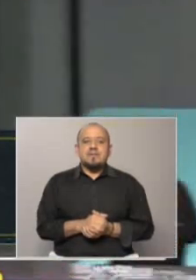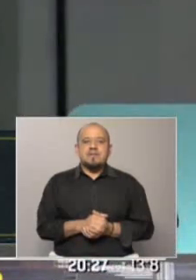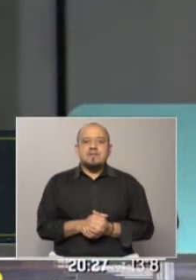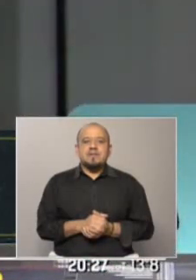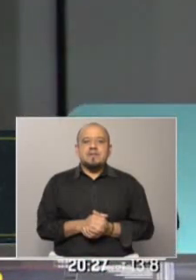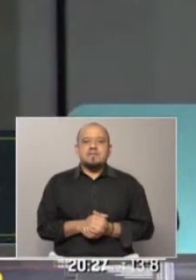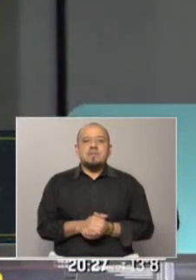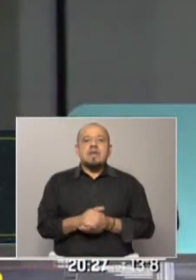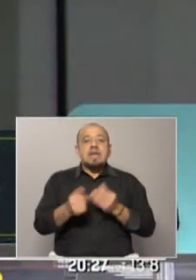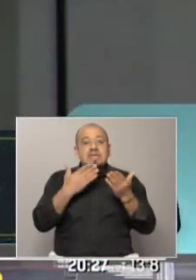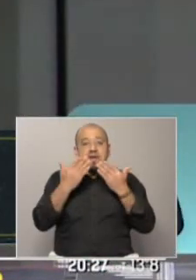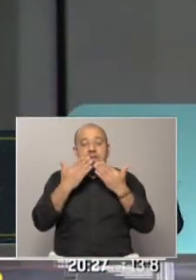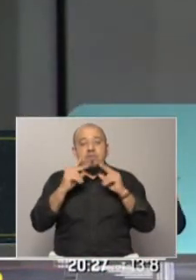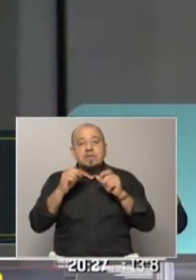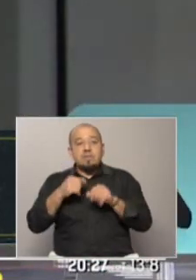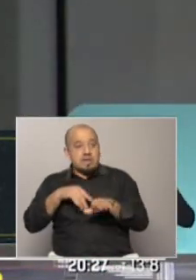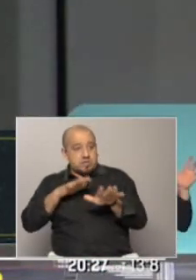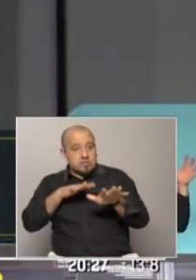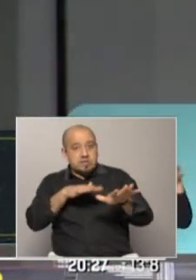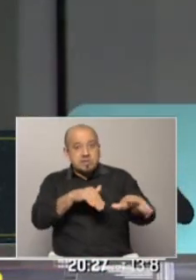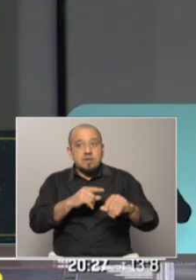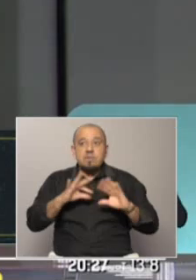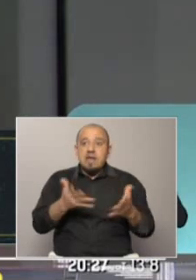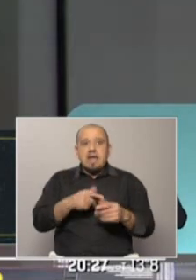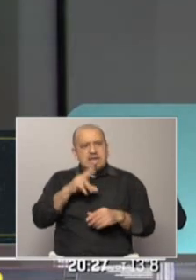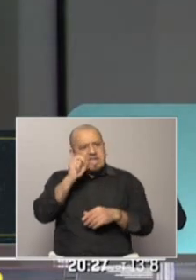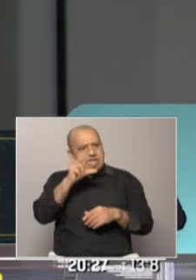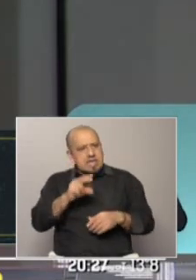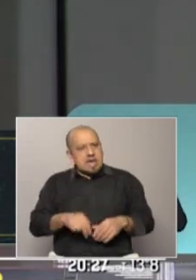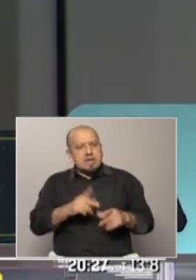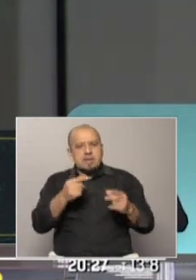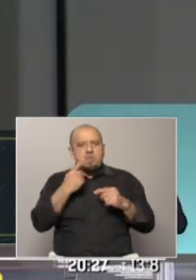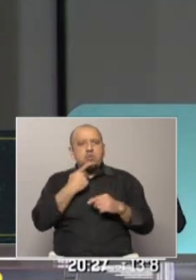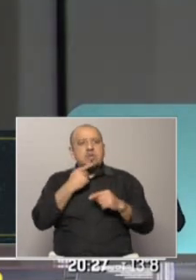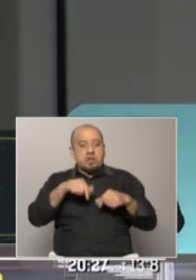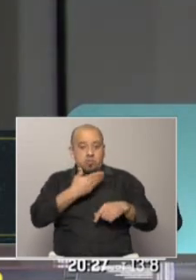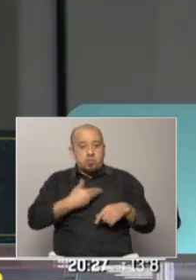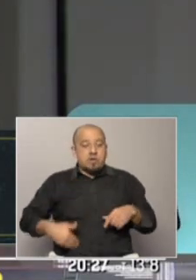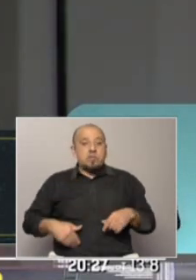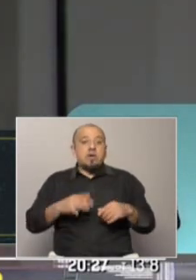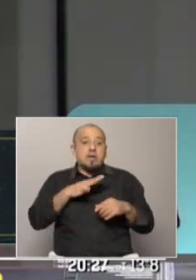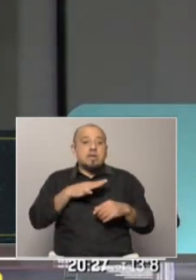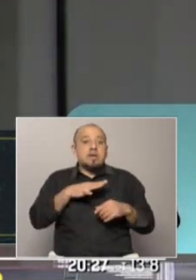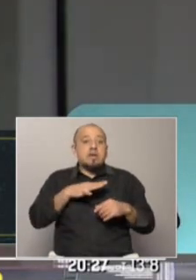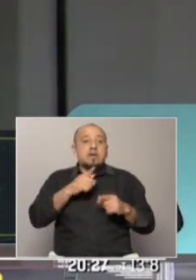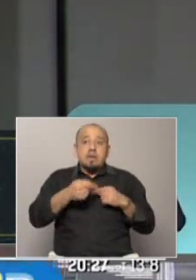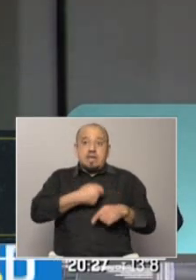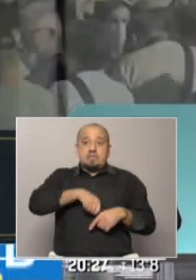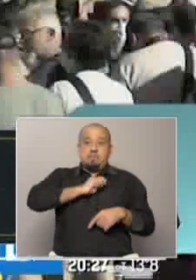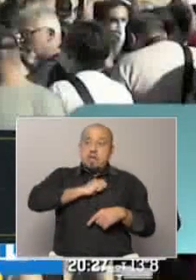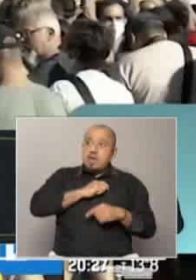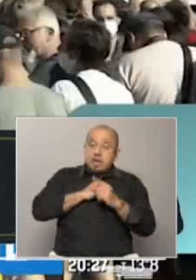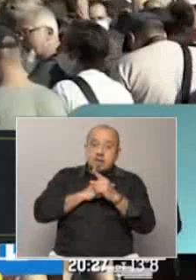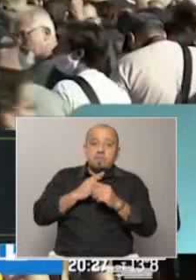Y si hablamos de grandes concentraciones de gente para criticar la política sanitaria de un gobierno, tenemos que ir también a